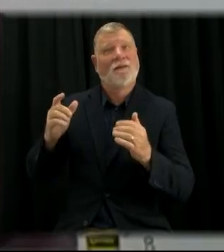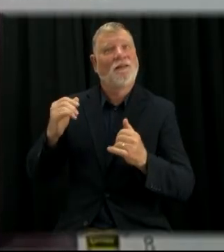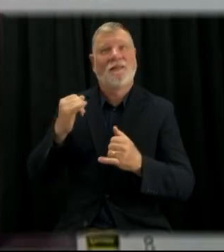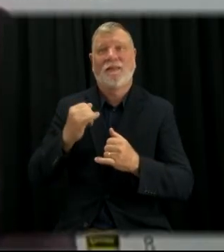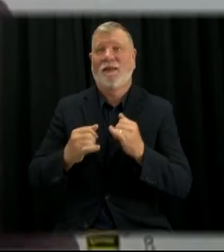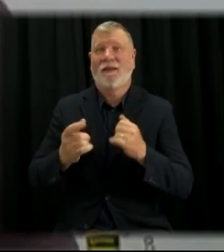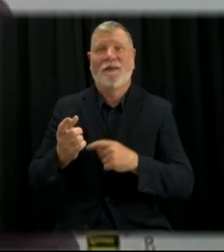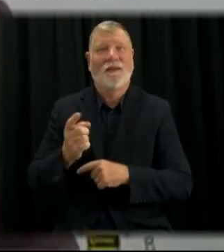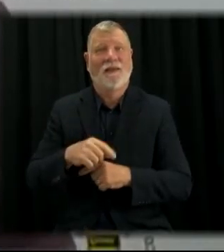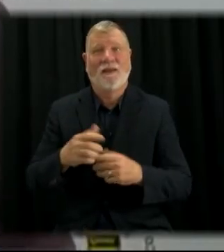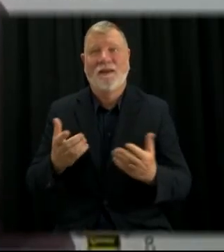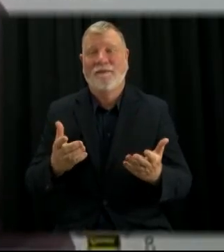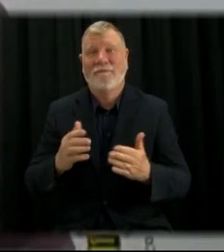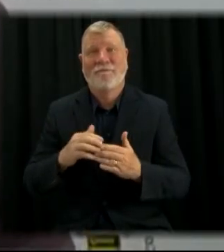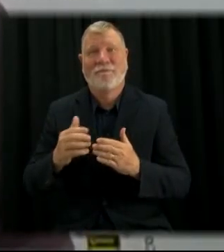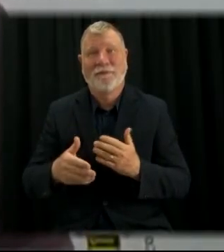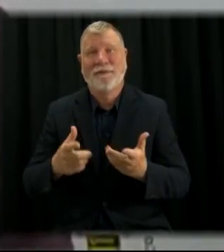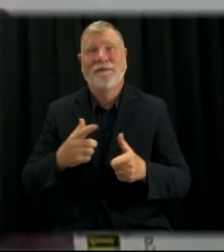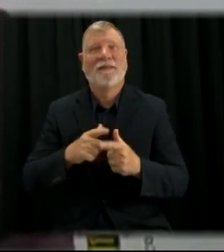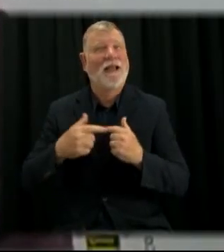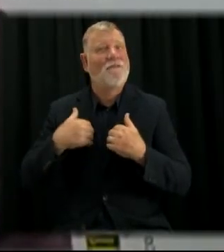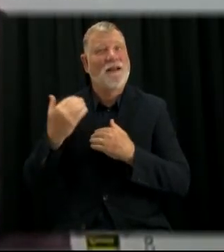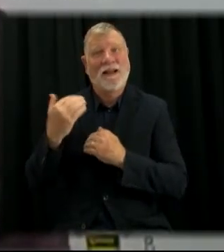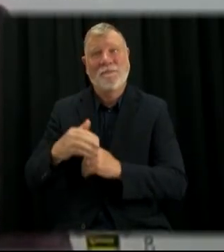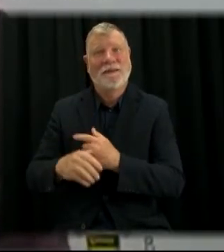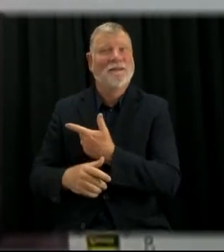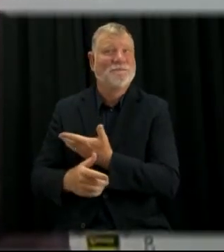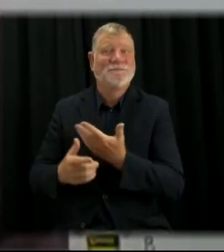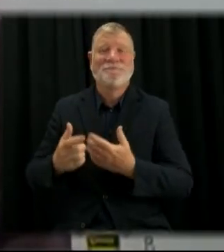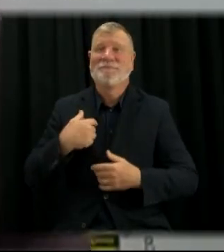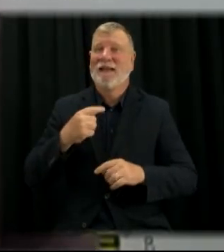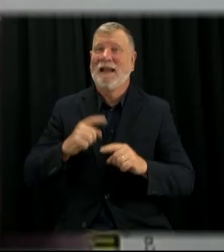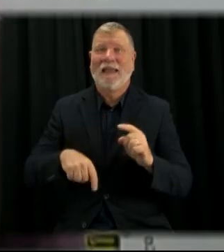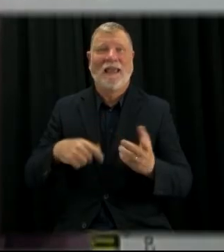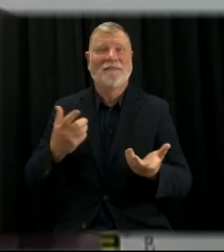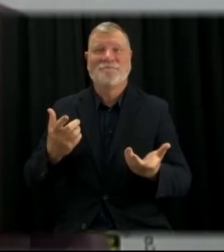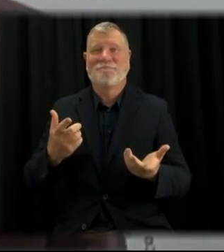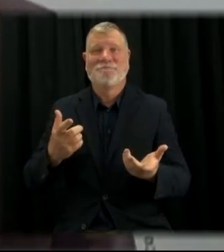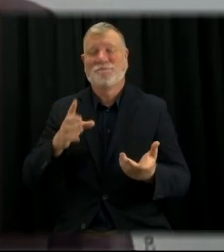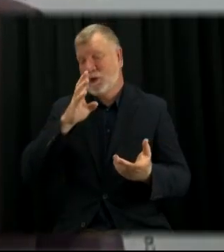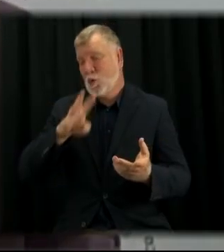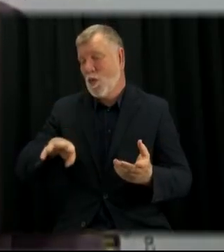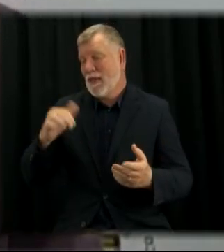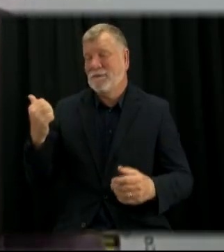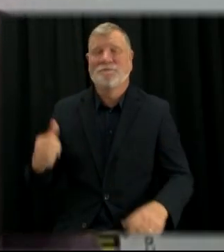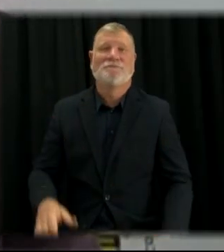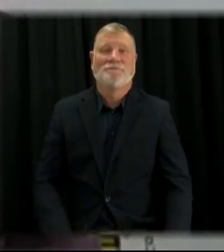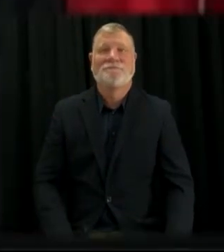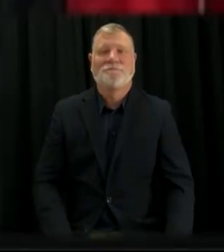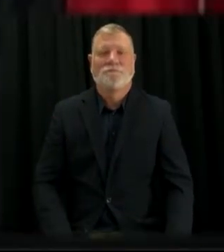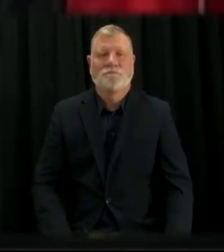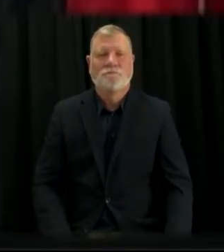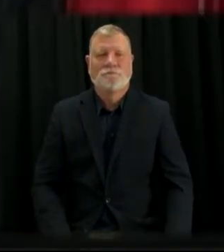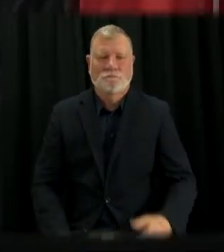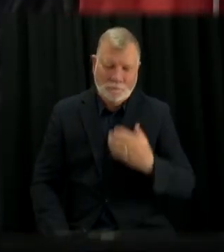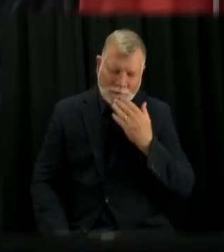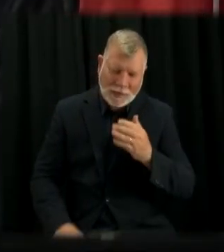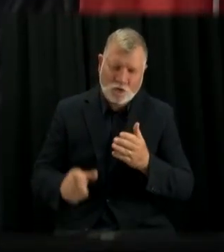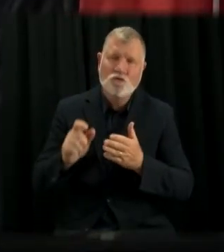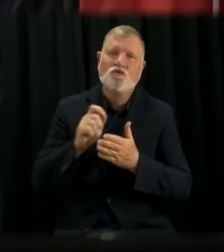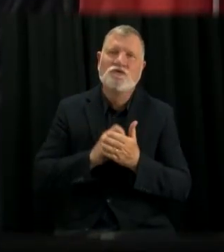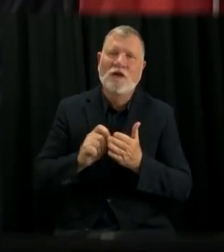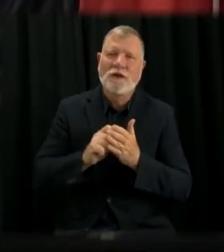hay unas ventajas, pero al final del día tienen limitaciones y no puedo mirar por encima de eso. Gracias, señor